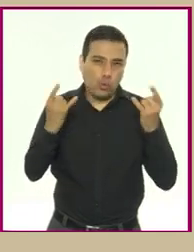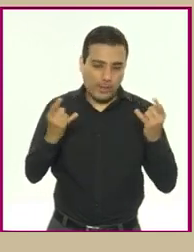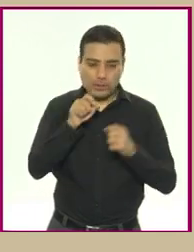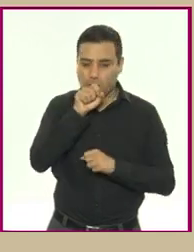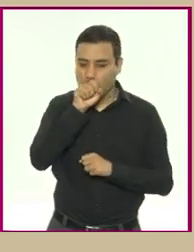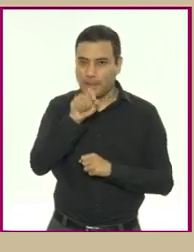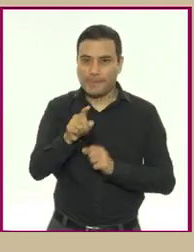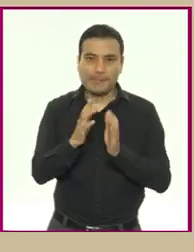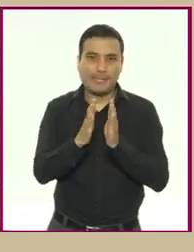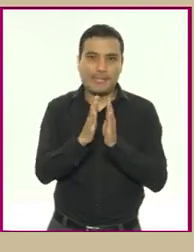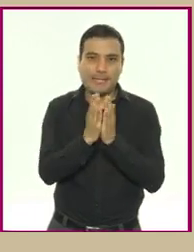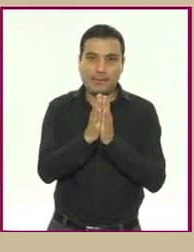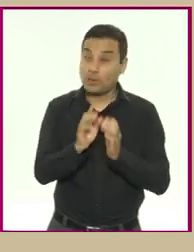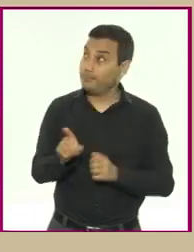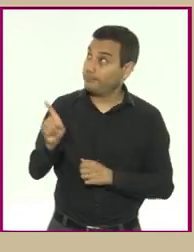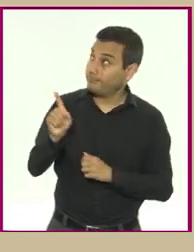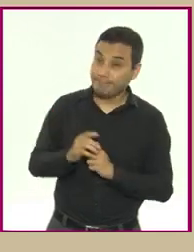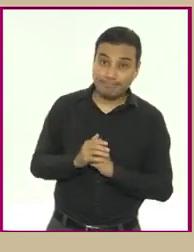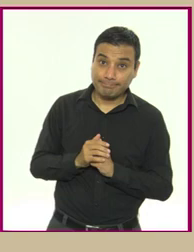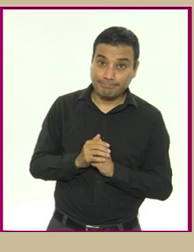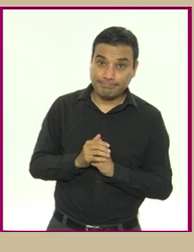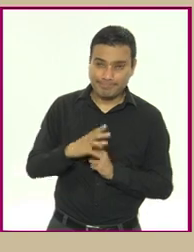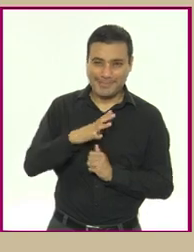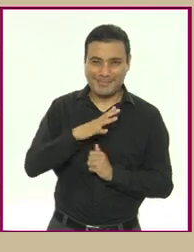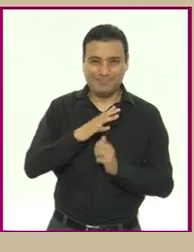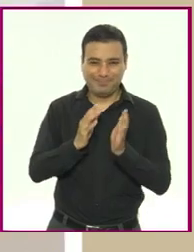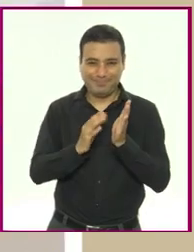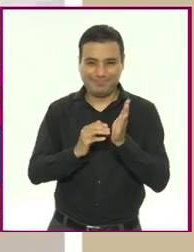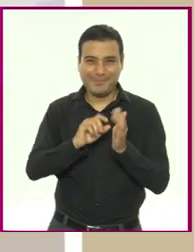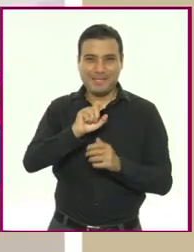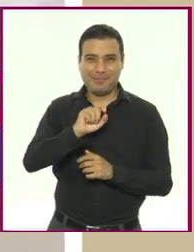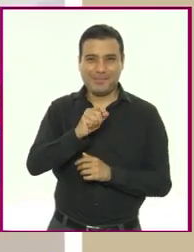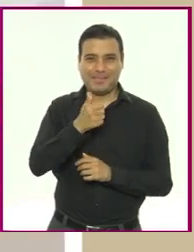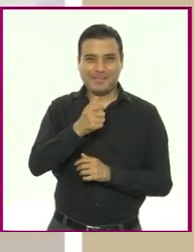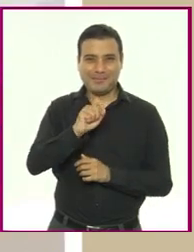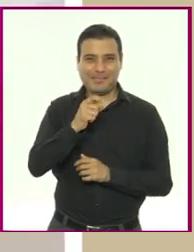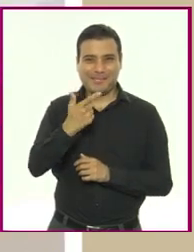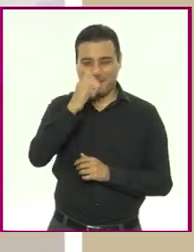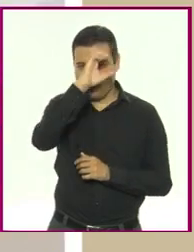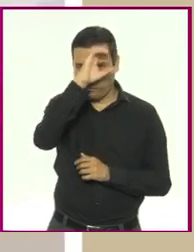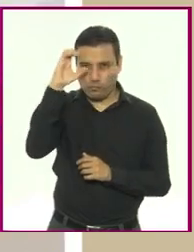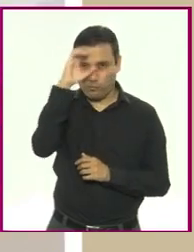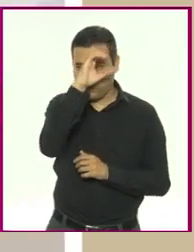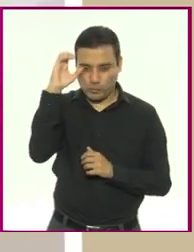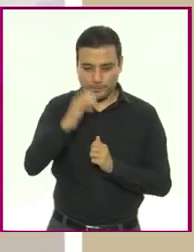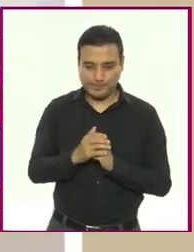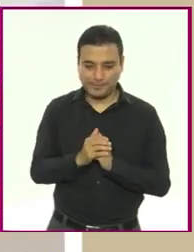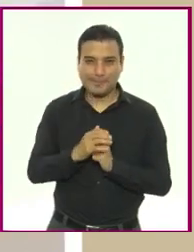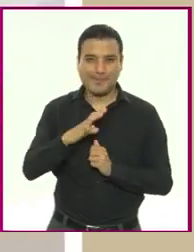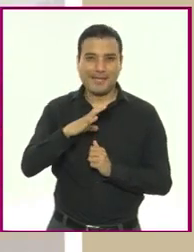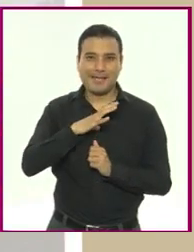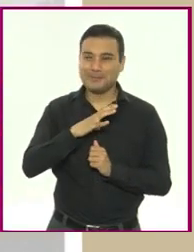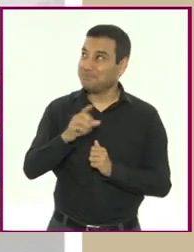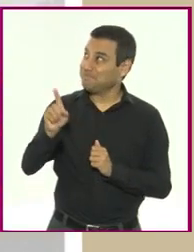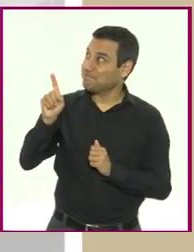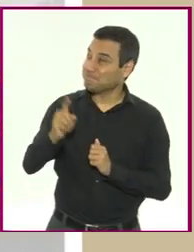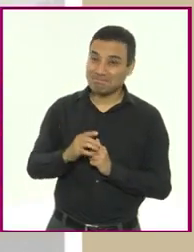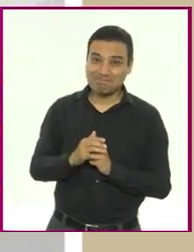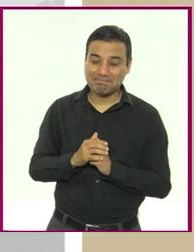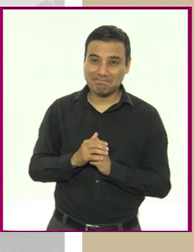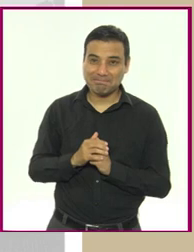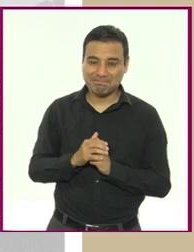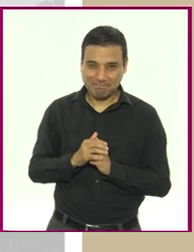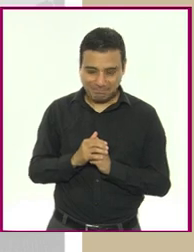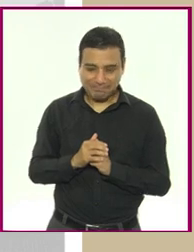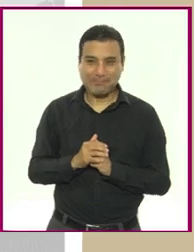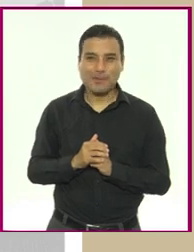mi álbum una lámina que viene en las páginas 2627 en donde justamente hay una escena de e